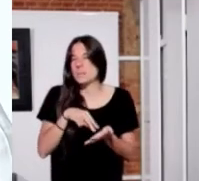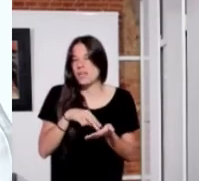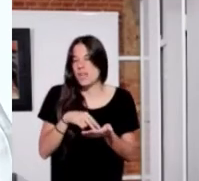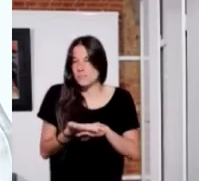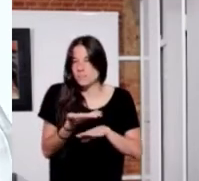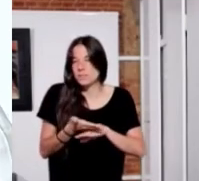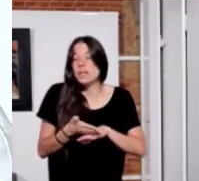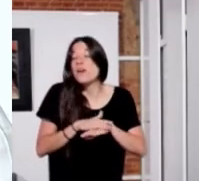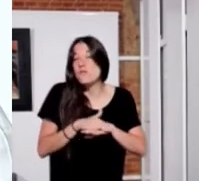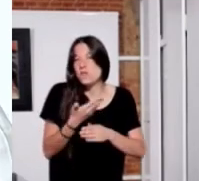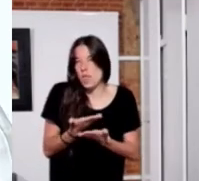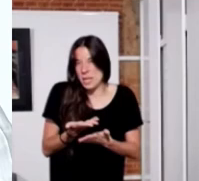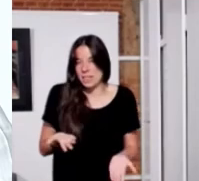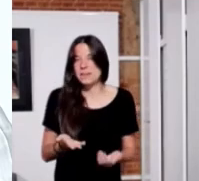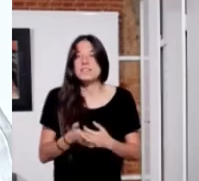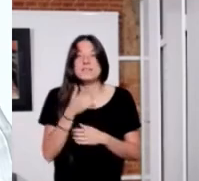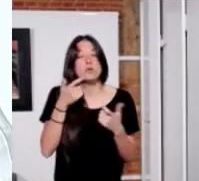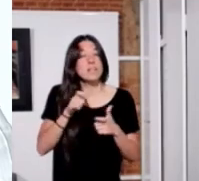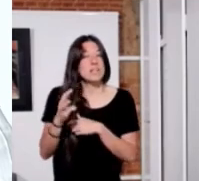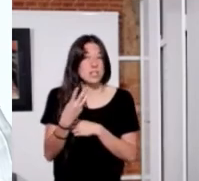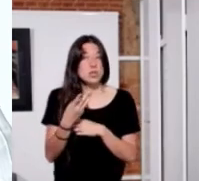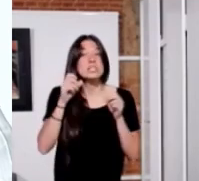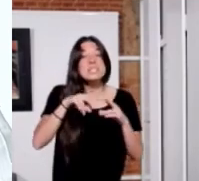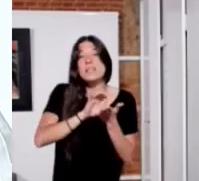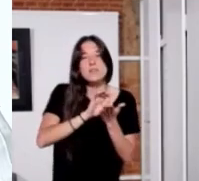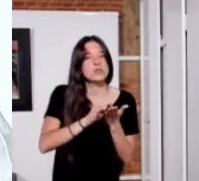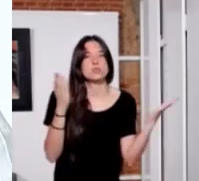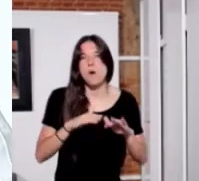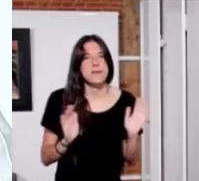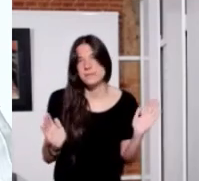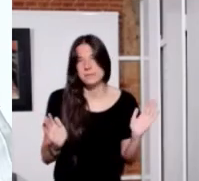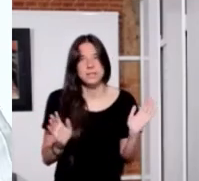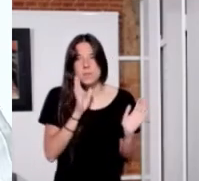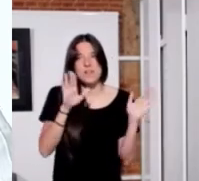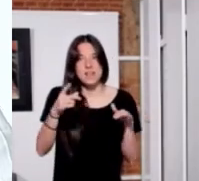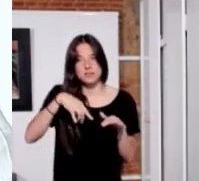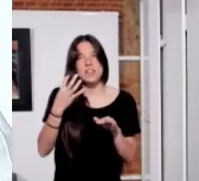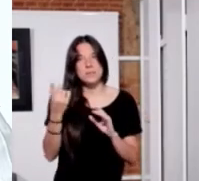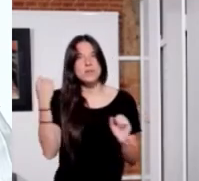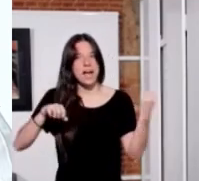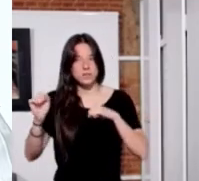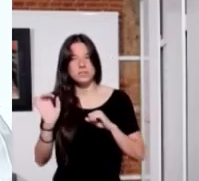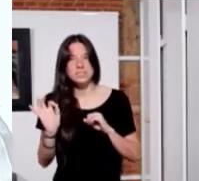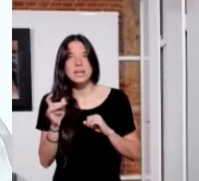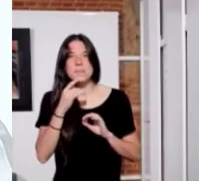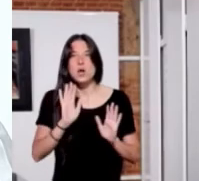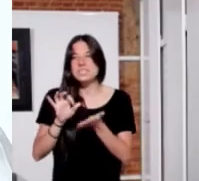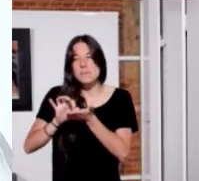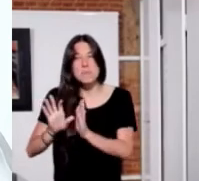existe un tercer sector sin servicios, porque lo nuestro es la acción, pero tampoco solo con